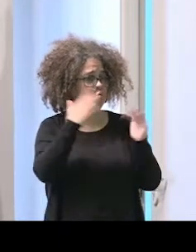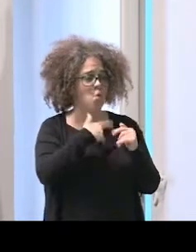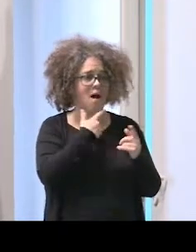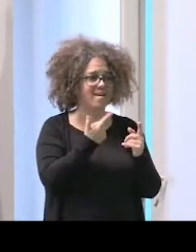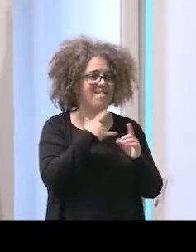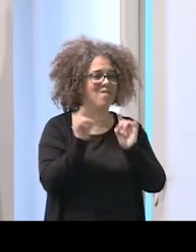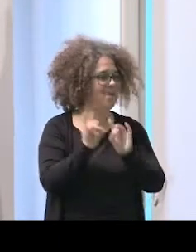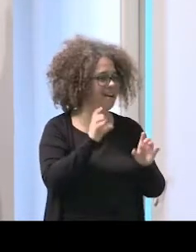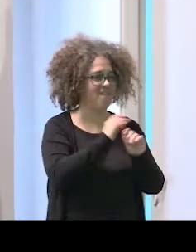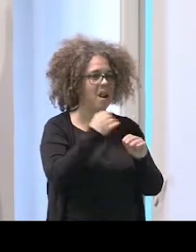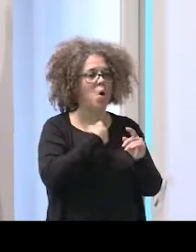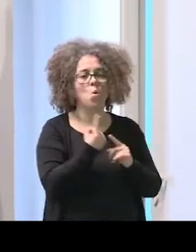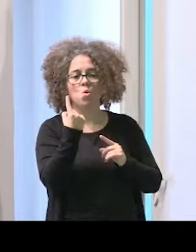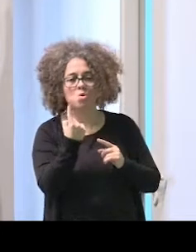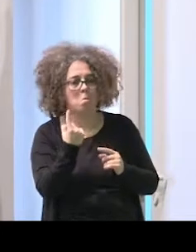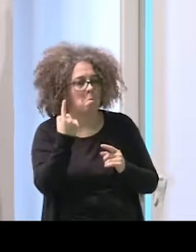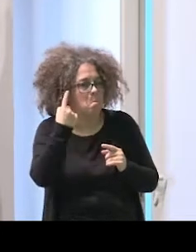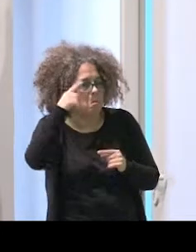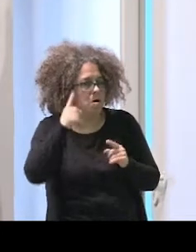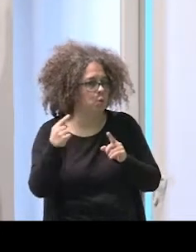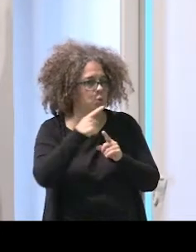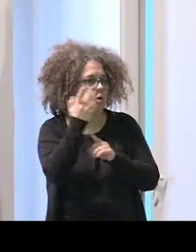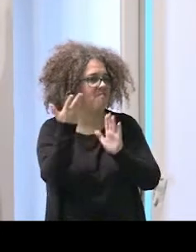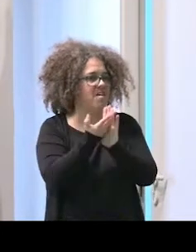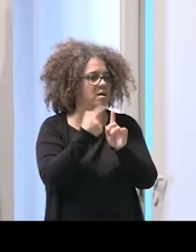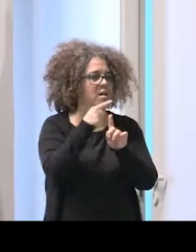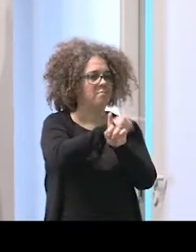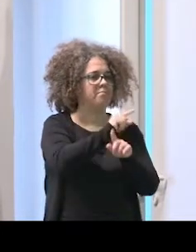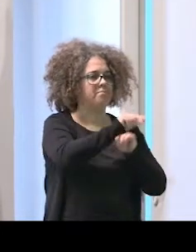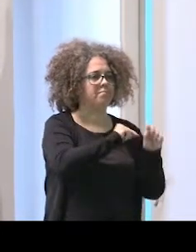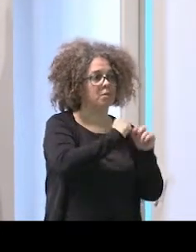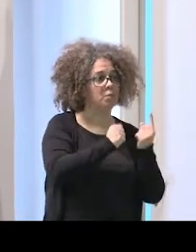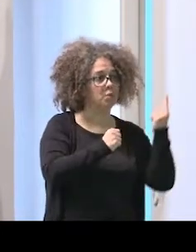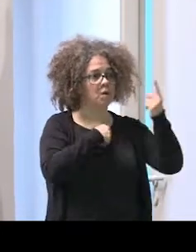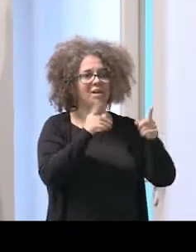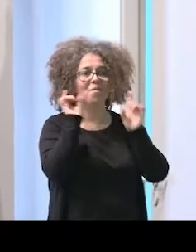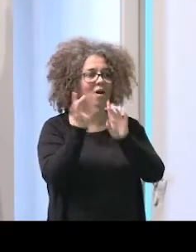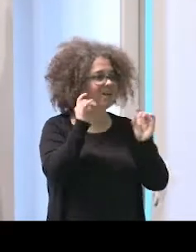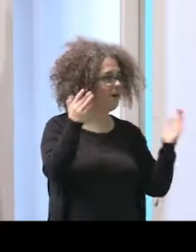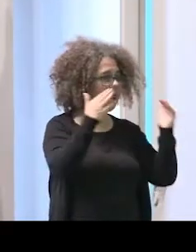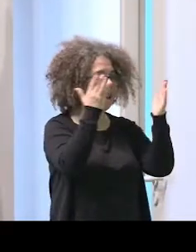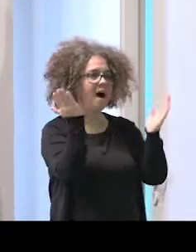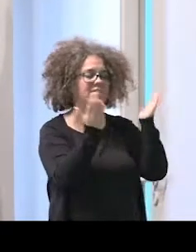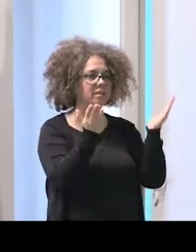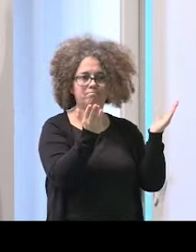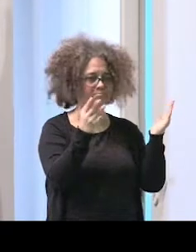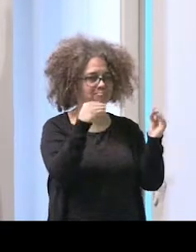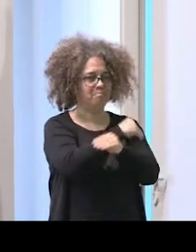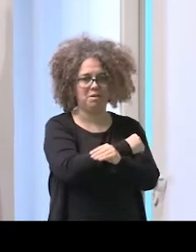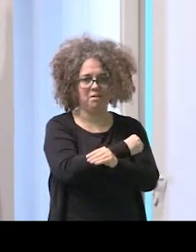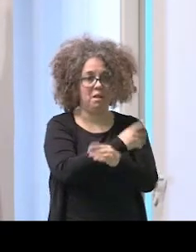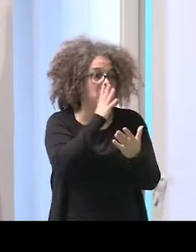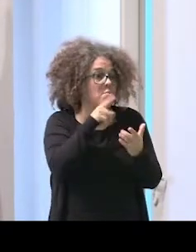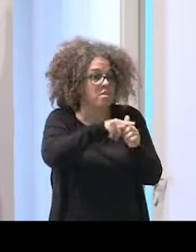podéis imaginar lo complicado que es relacionar el citomegalovirus con la sordera. Pero bueno, de alguna forma tenemos que hacerlo, así que